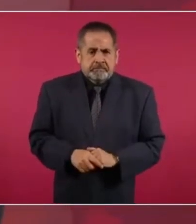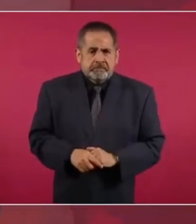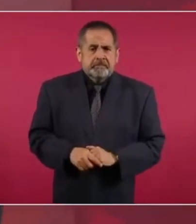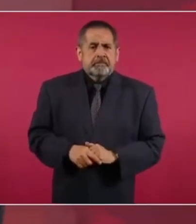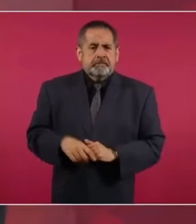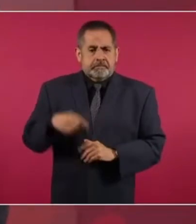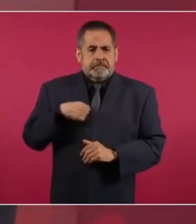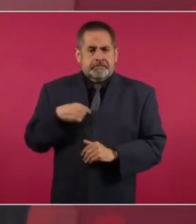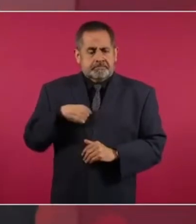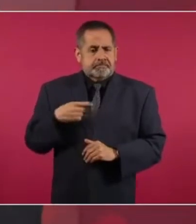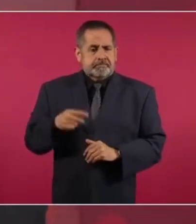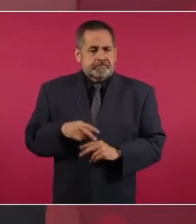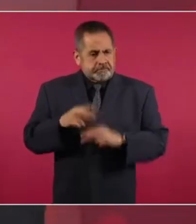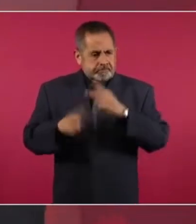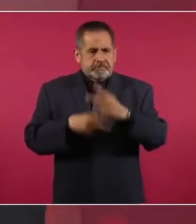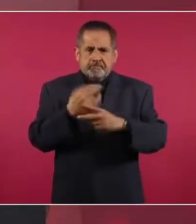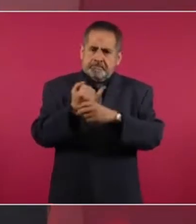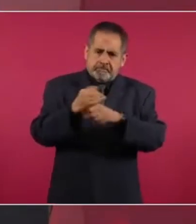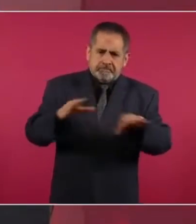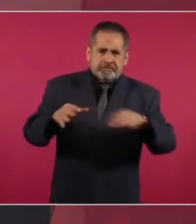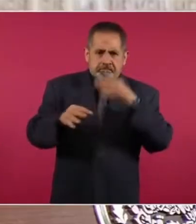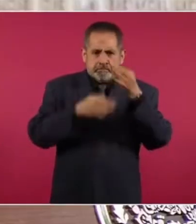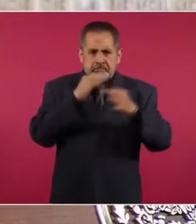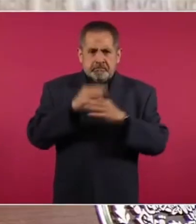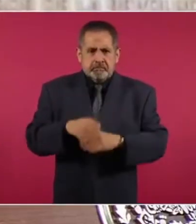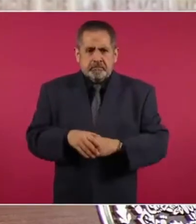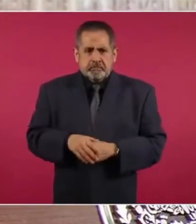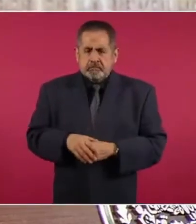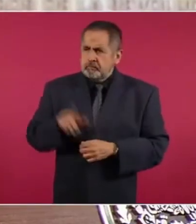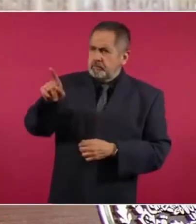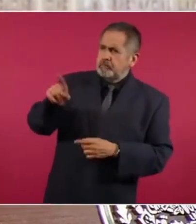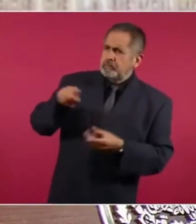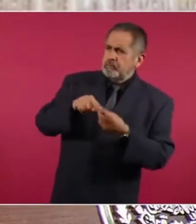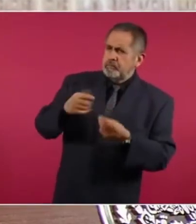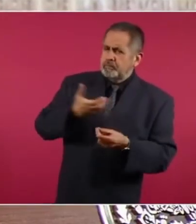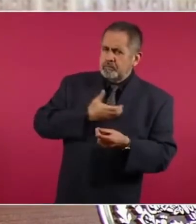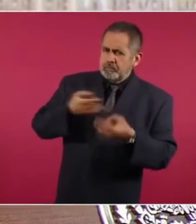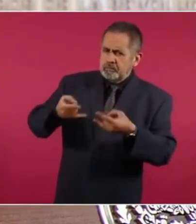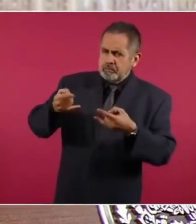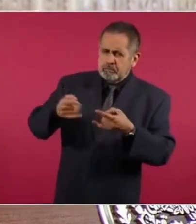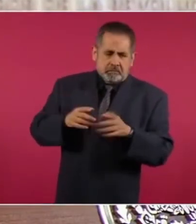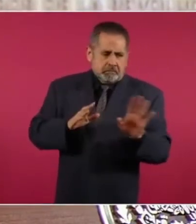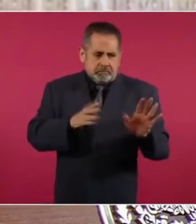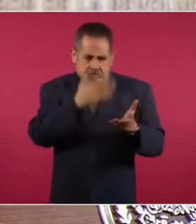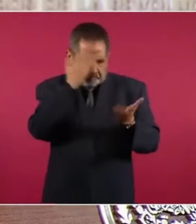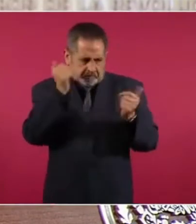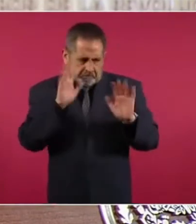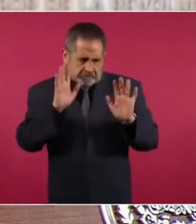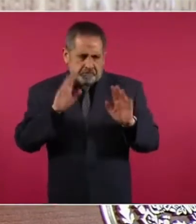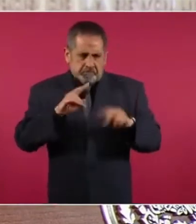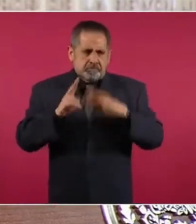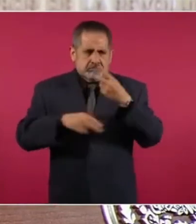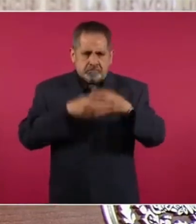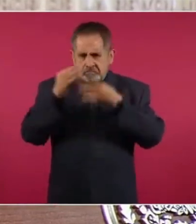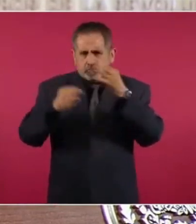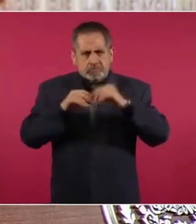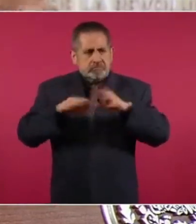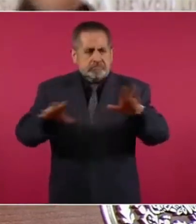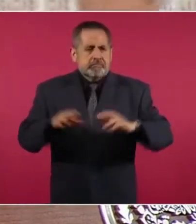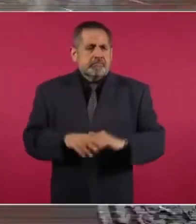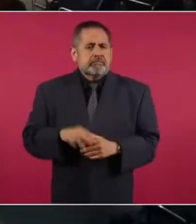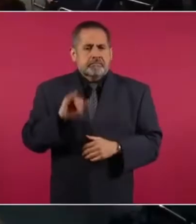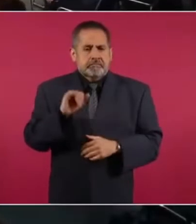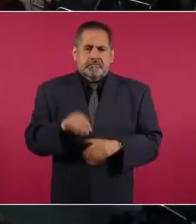Voy a informar. En el Zócalo. No sabemos, vamos a ver. Pero sí